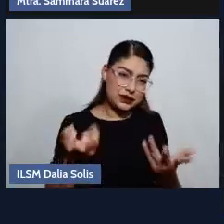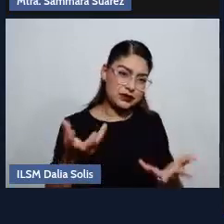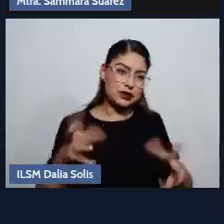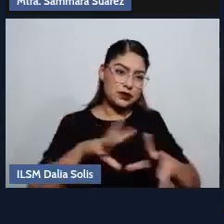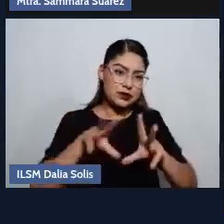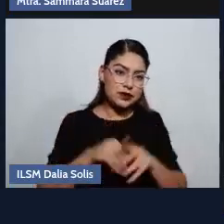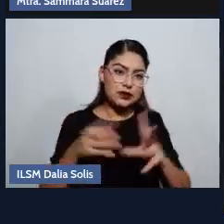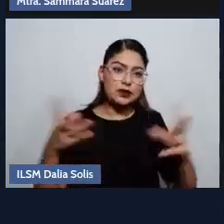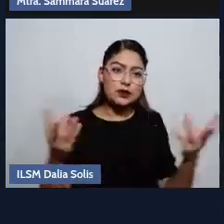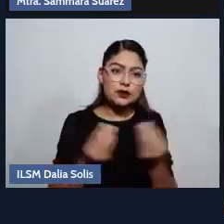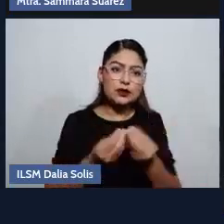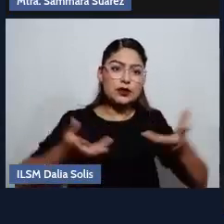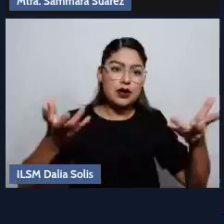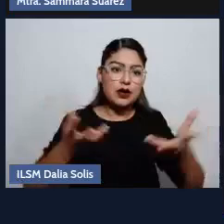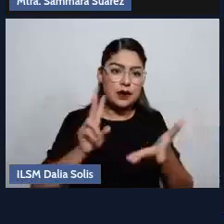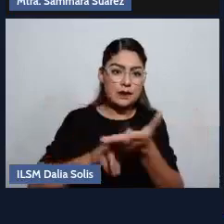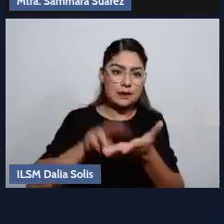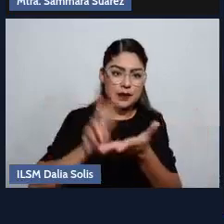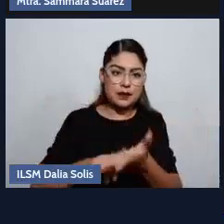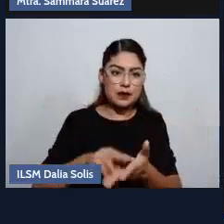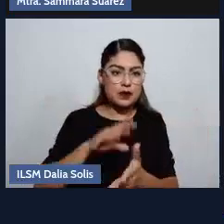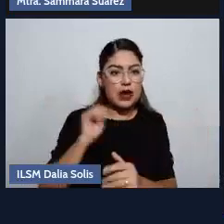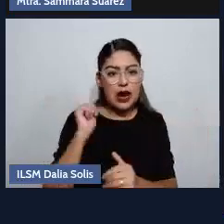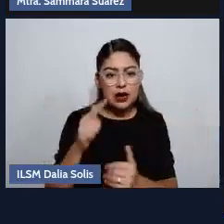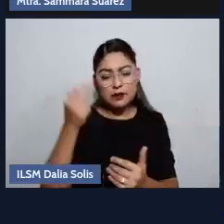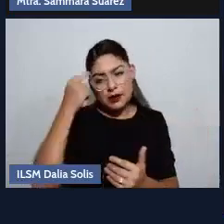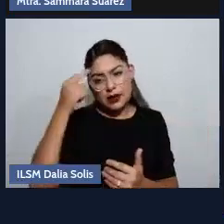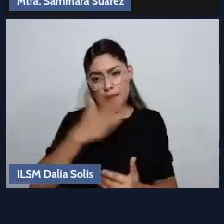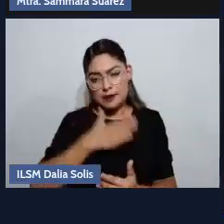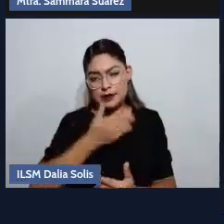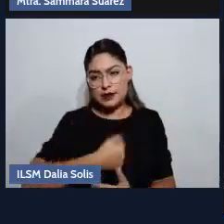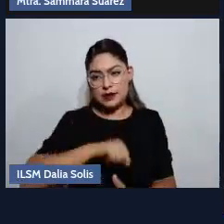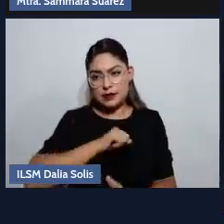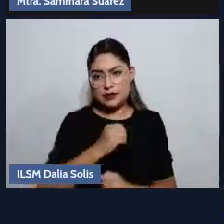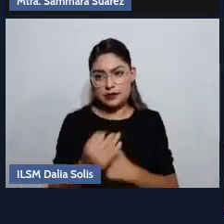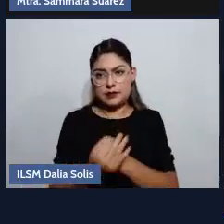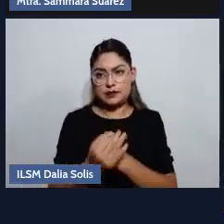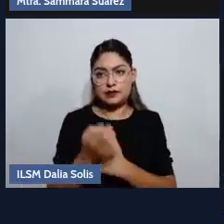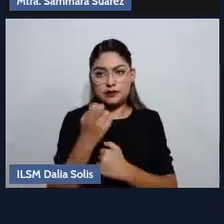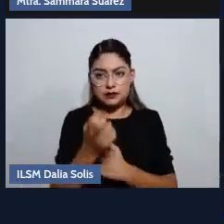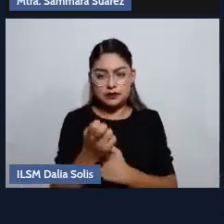a nuestra salud, y evidentemente vamos a tener muchísimas